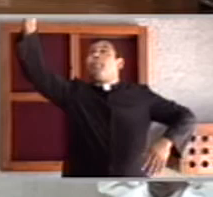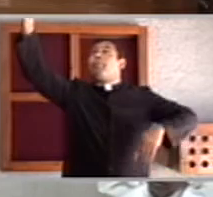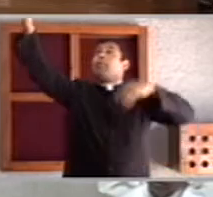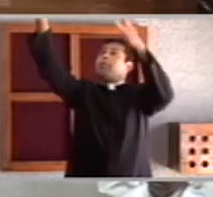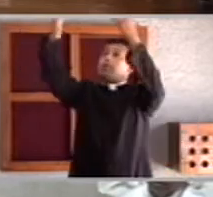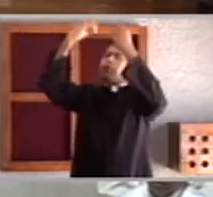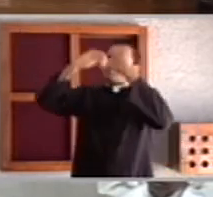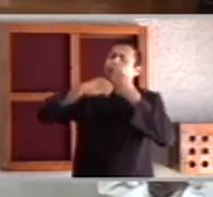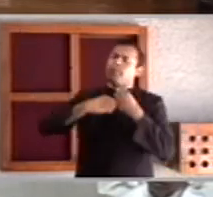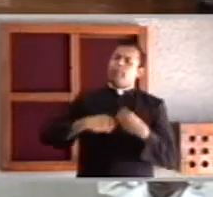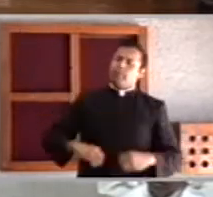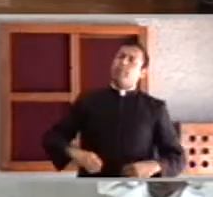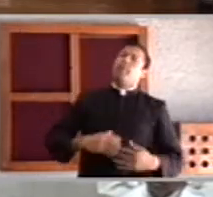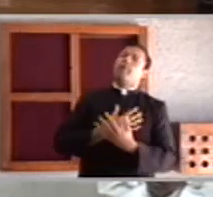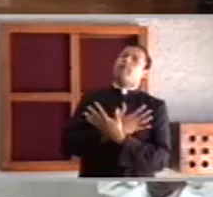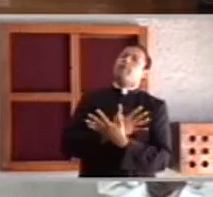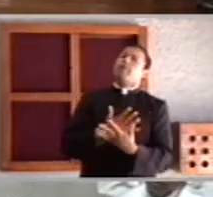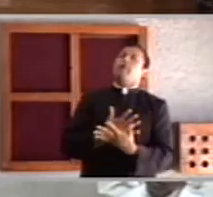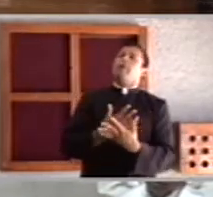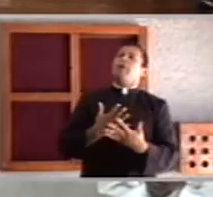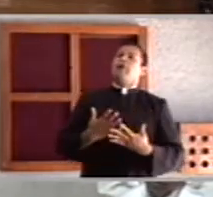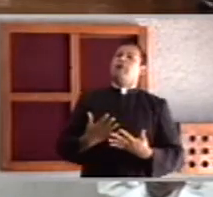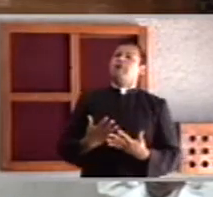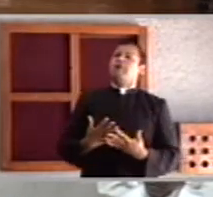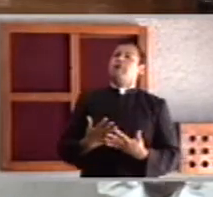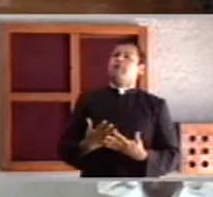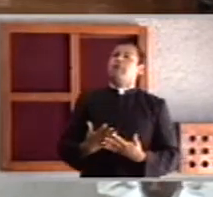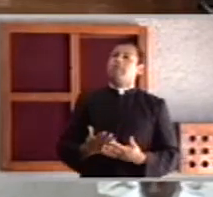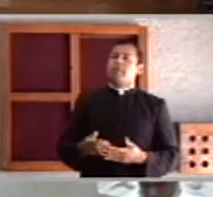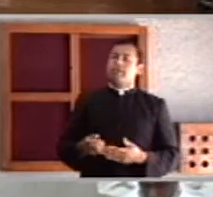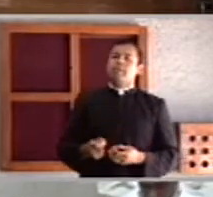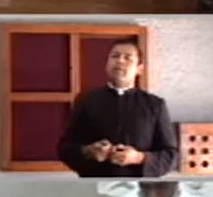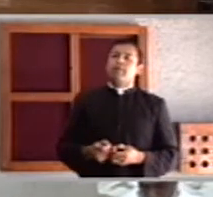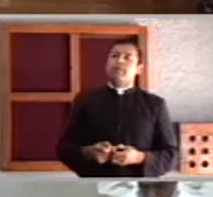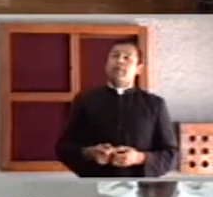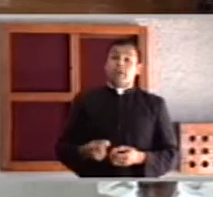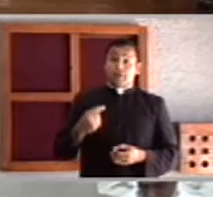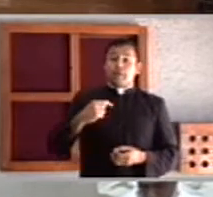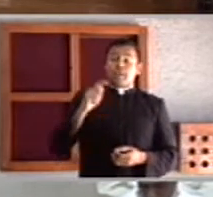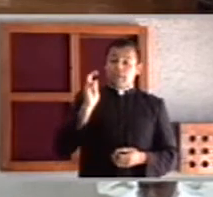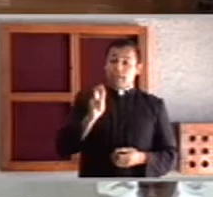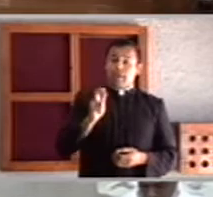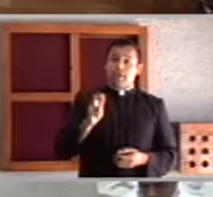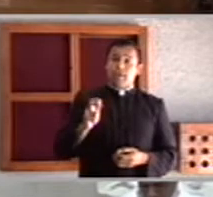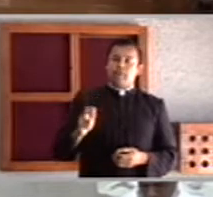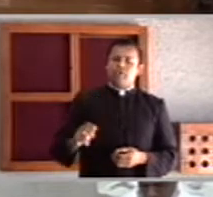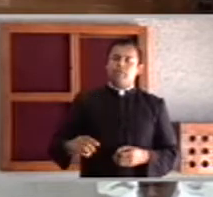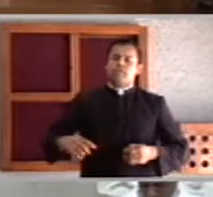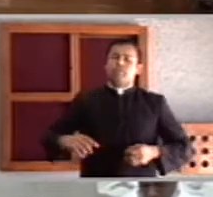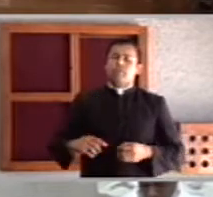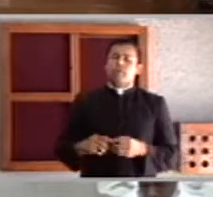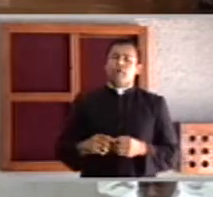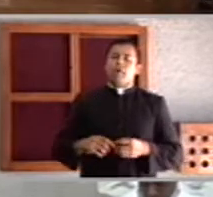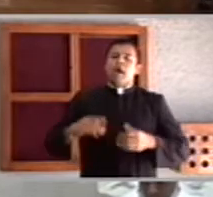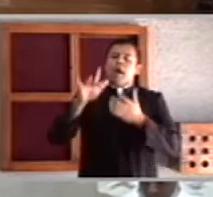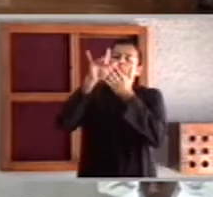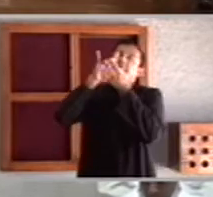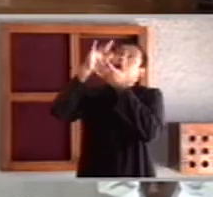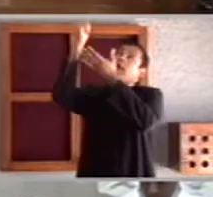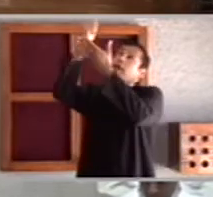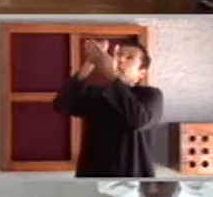conceda estos regalos que sin duda serán para bien de la Iglesia de